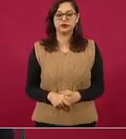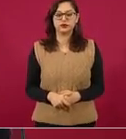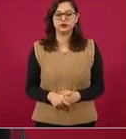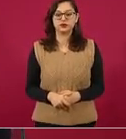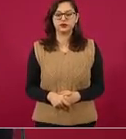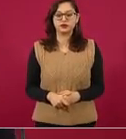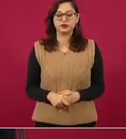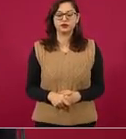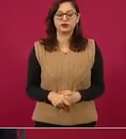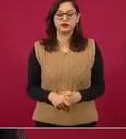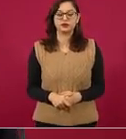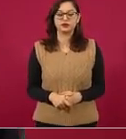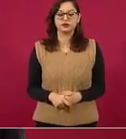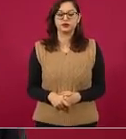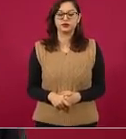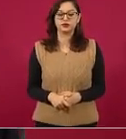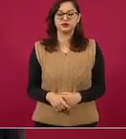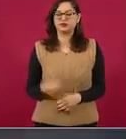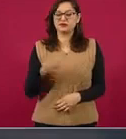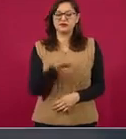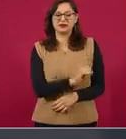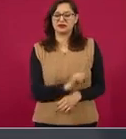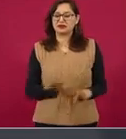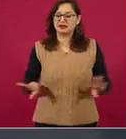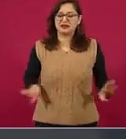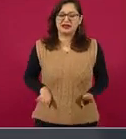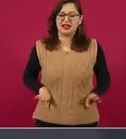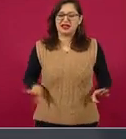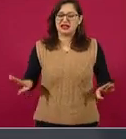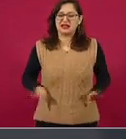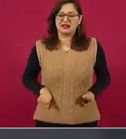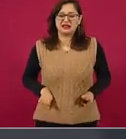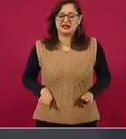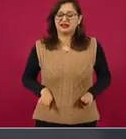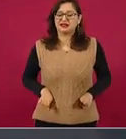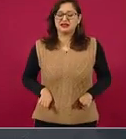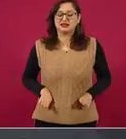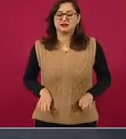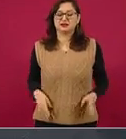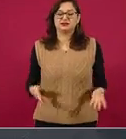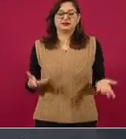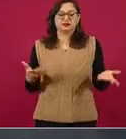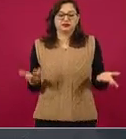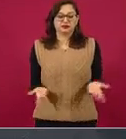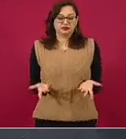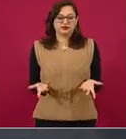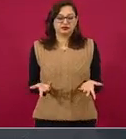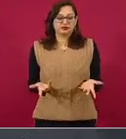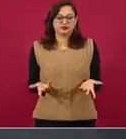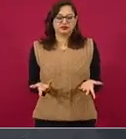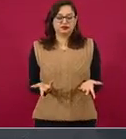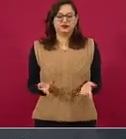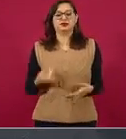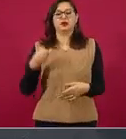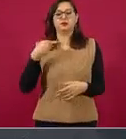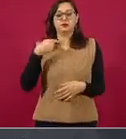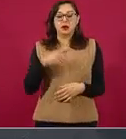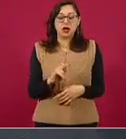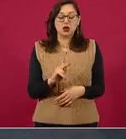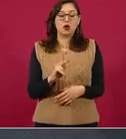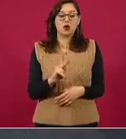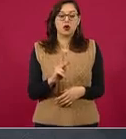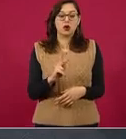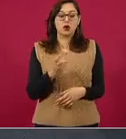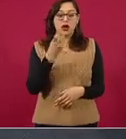Y así, pero no por eso les vamos a dejar libre el